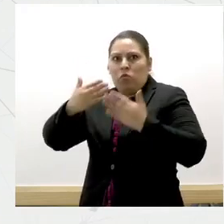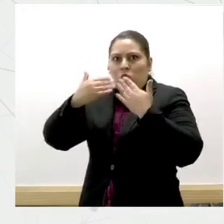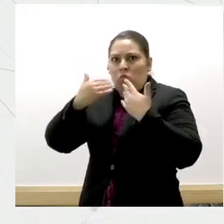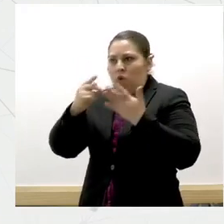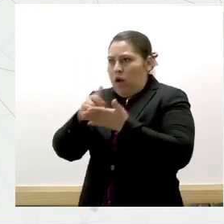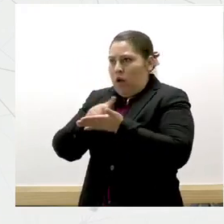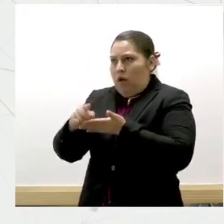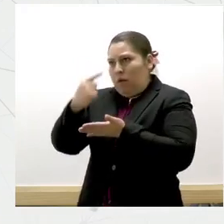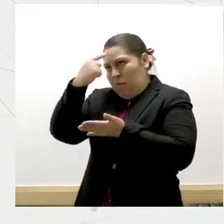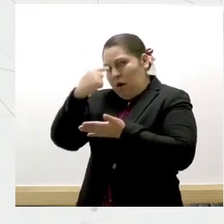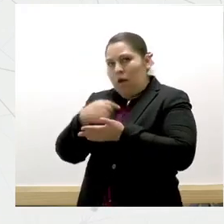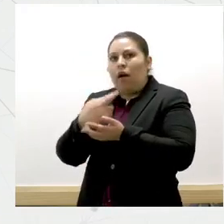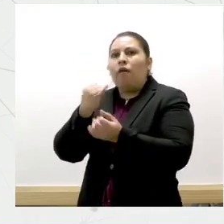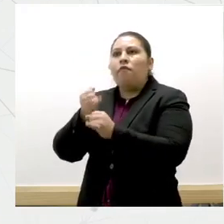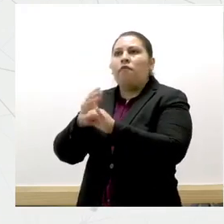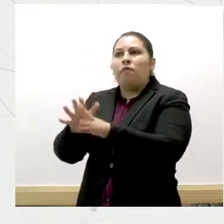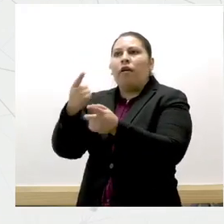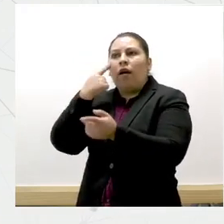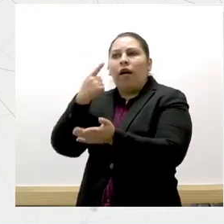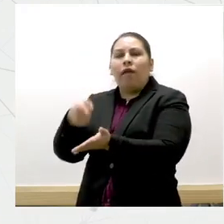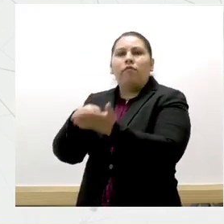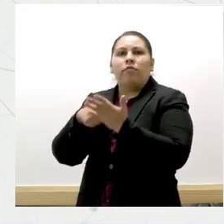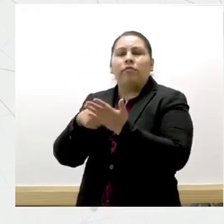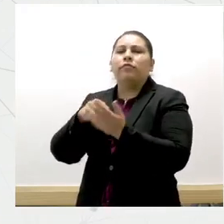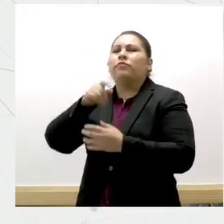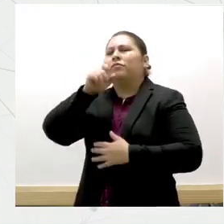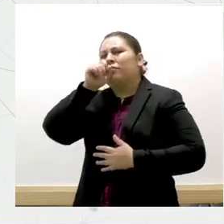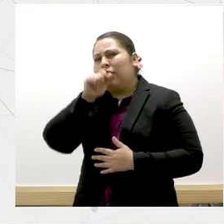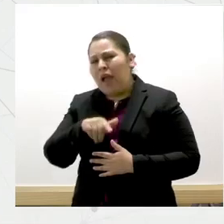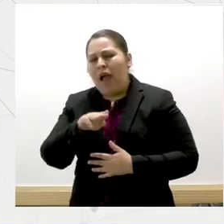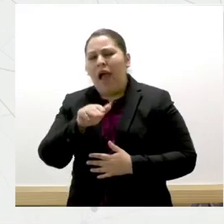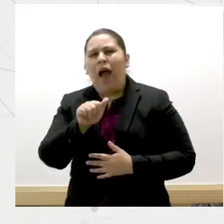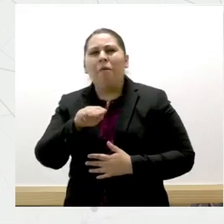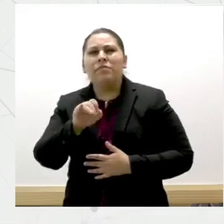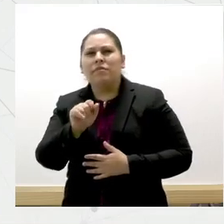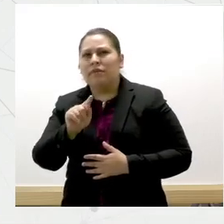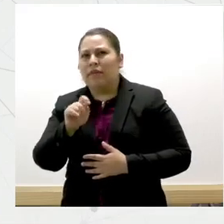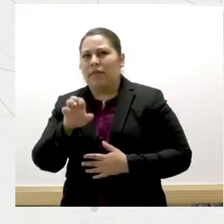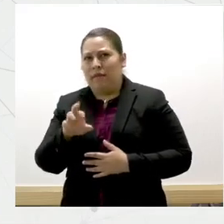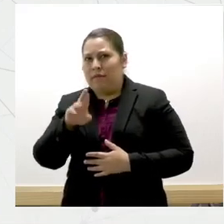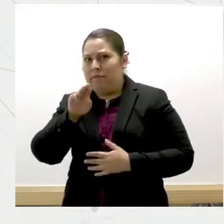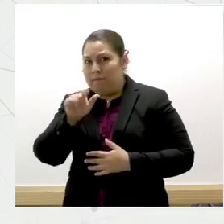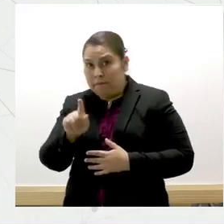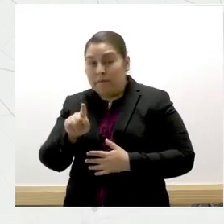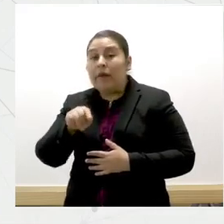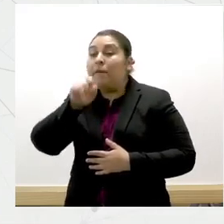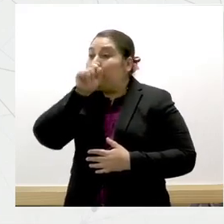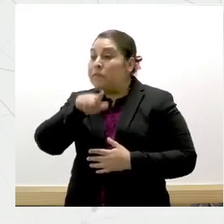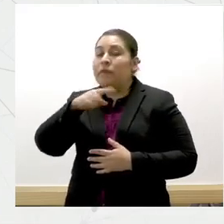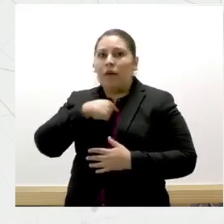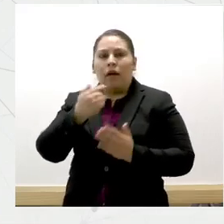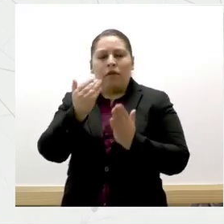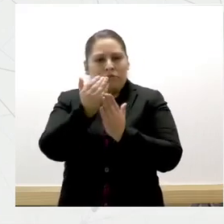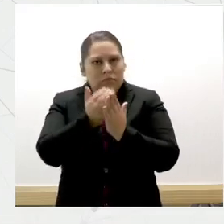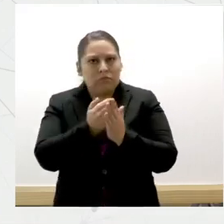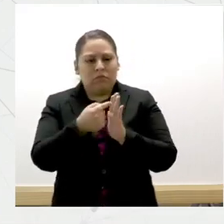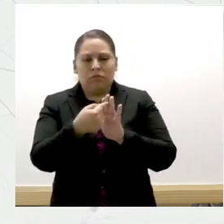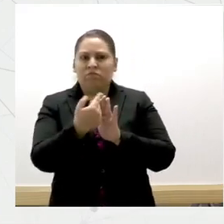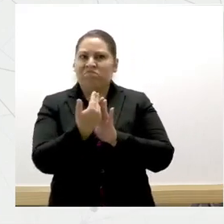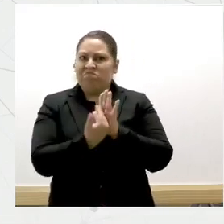de Ámsterdam, el Ayuntamiento de Helsinki, que han puesto ya en marcha registros públicos de algoritmos, de tal modo que se